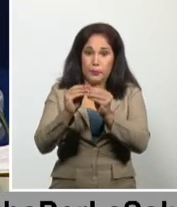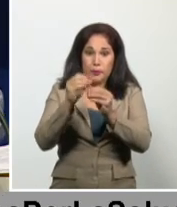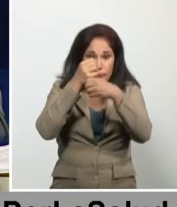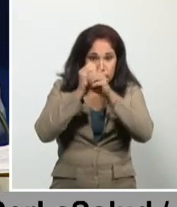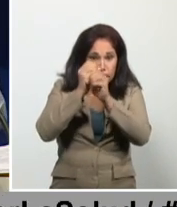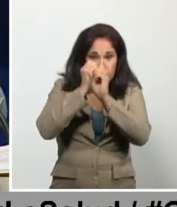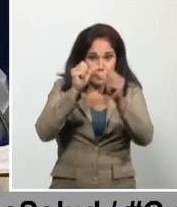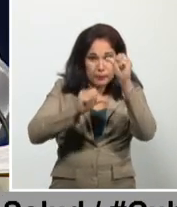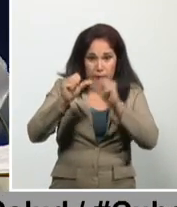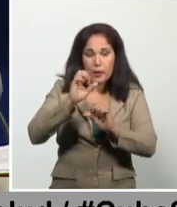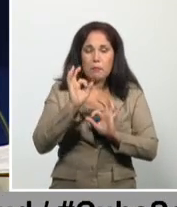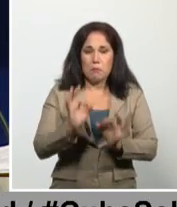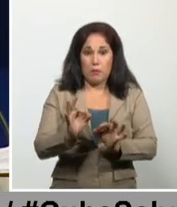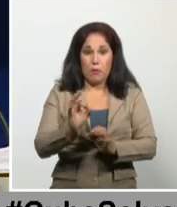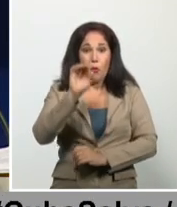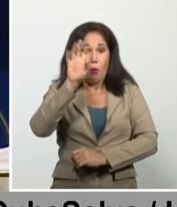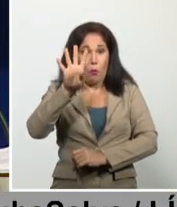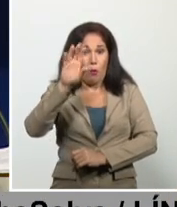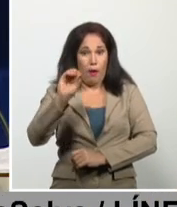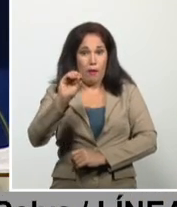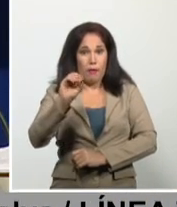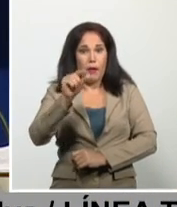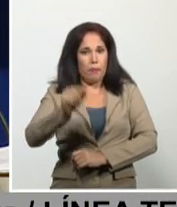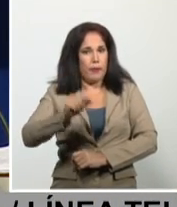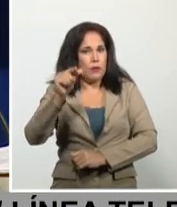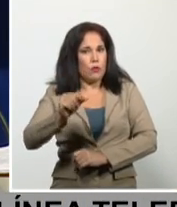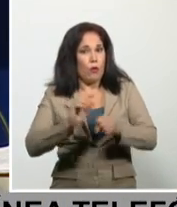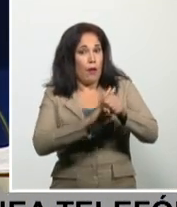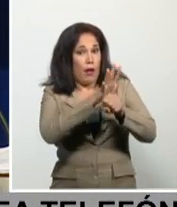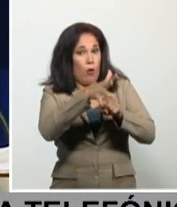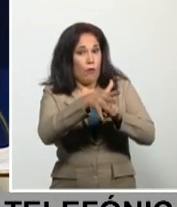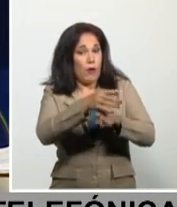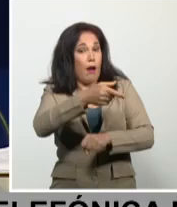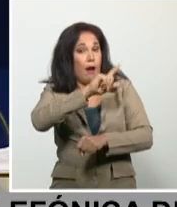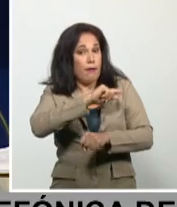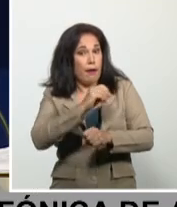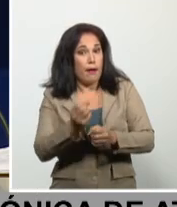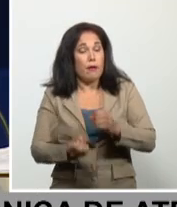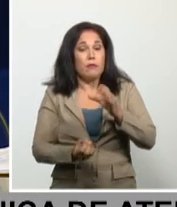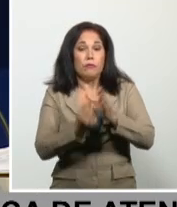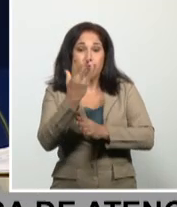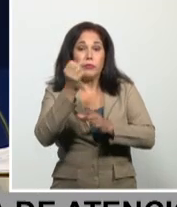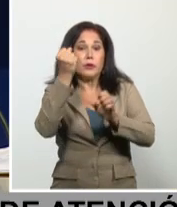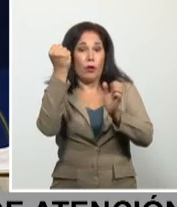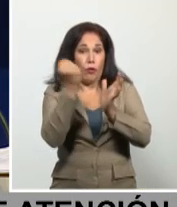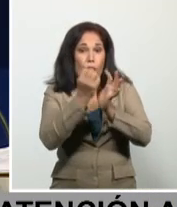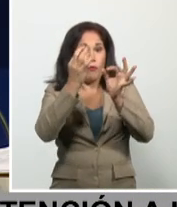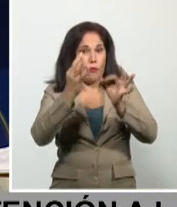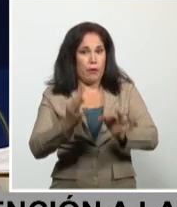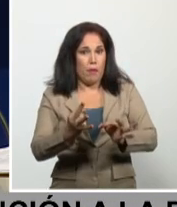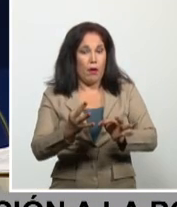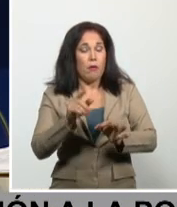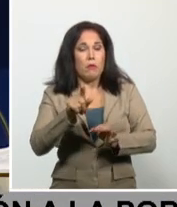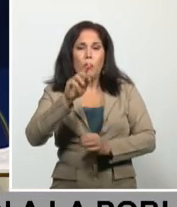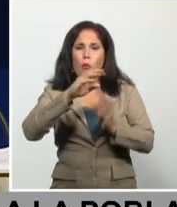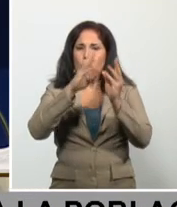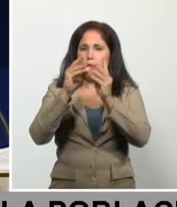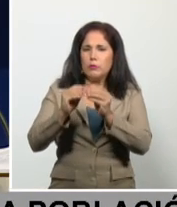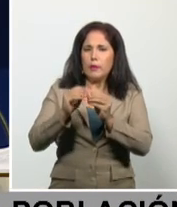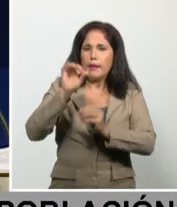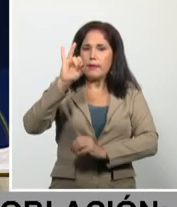De estos 40 nuevos casos que se confirmaron ayer y que hacen ya un acumulado